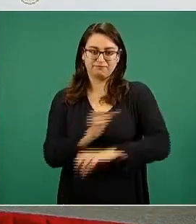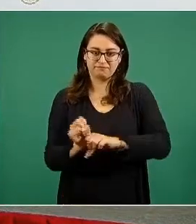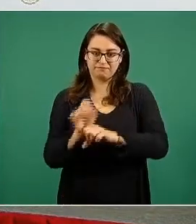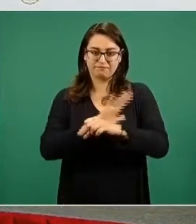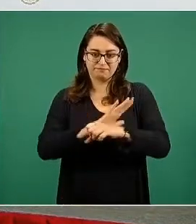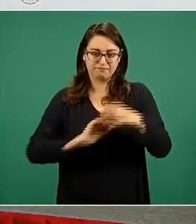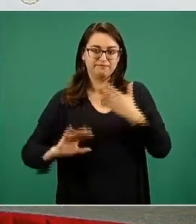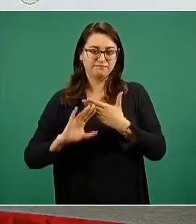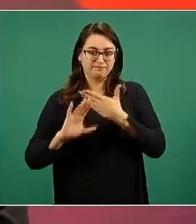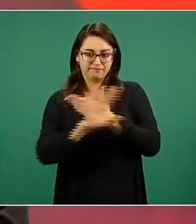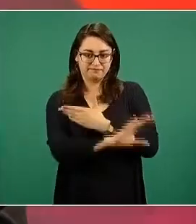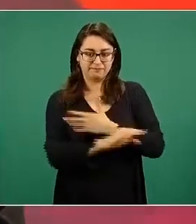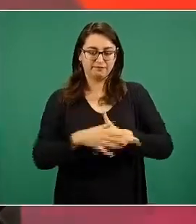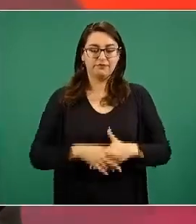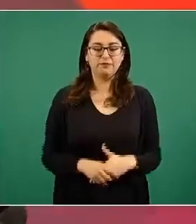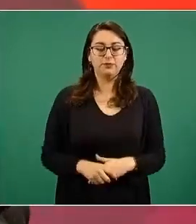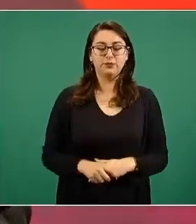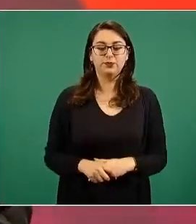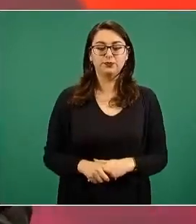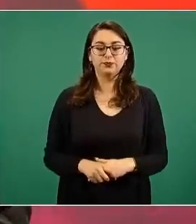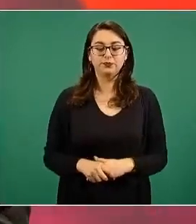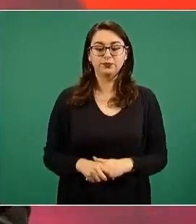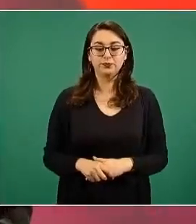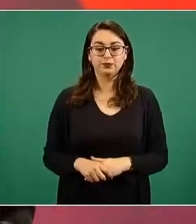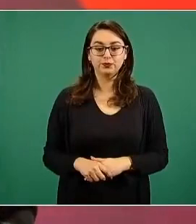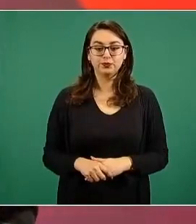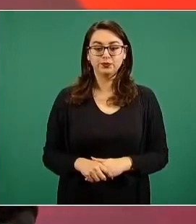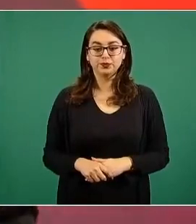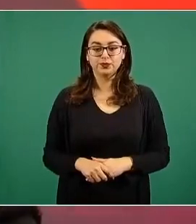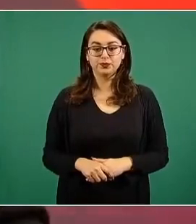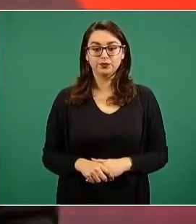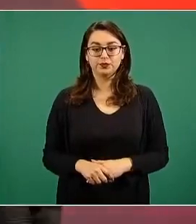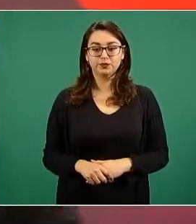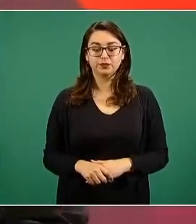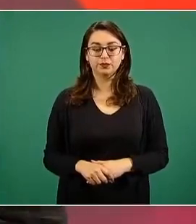SARS-CoV-2 en México.